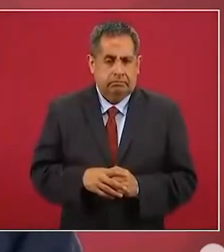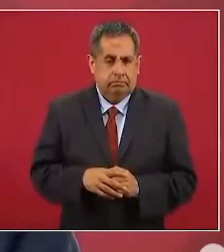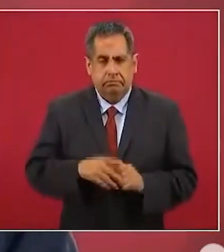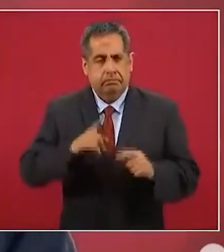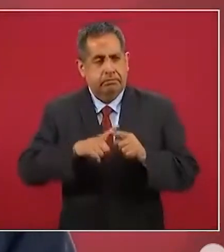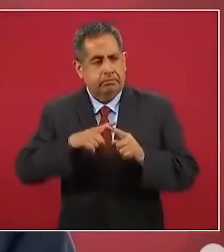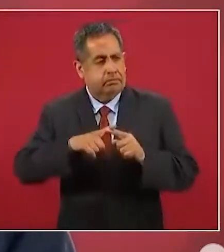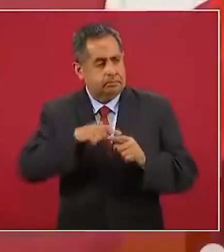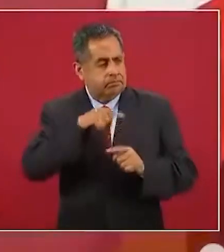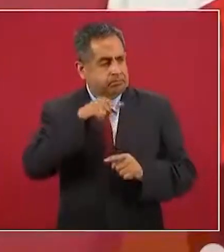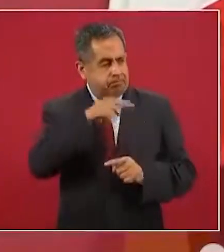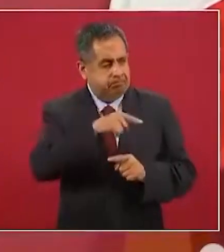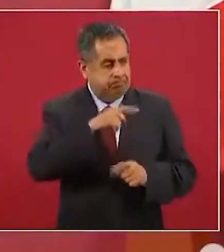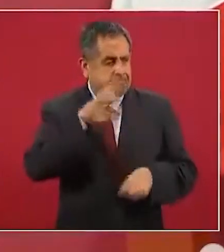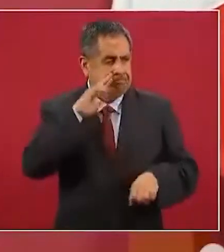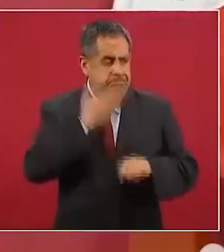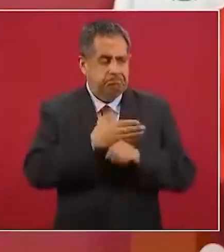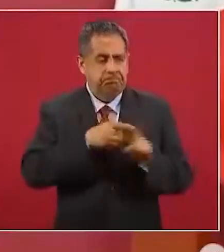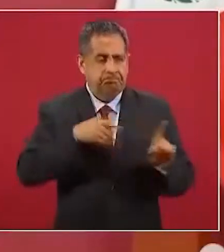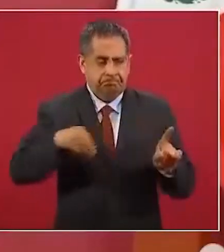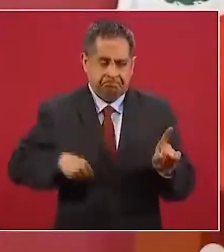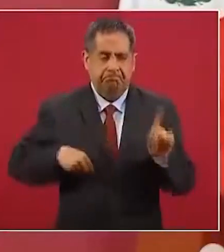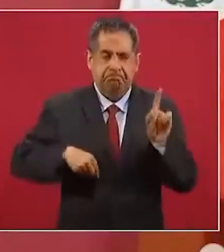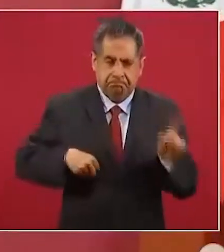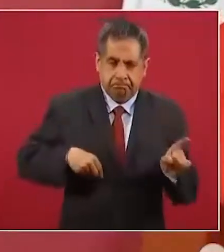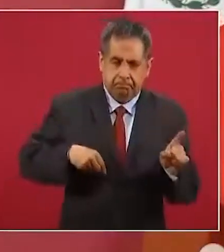es el responsable?